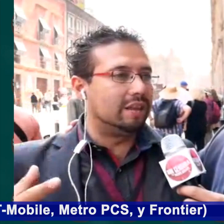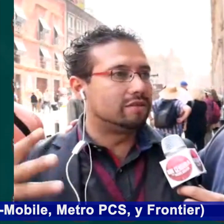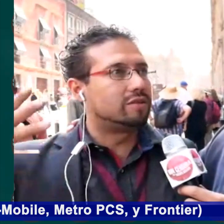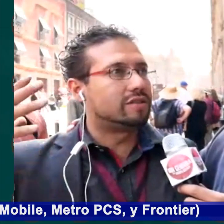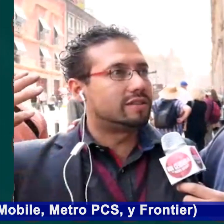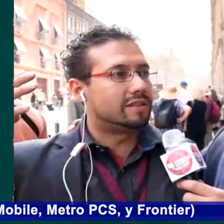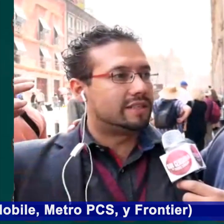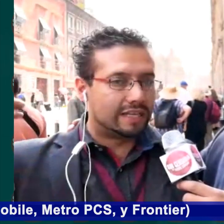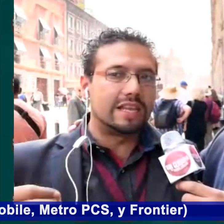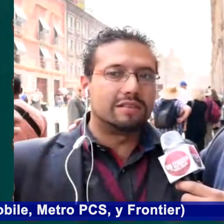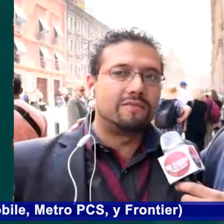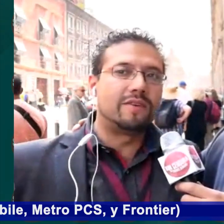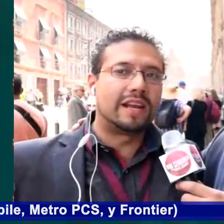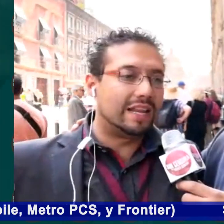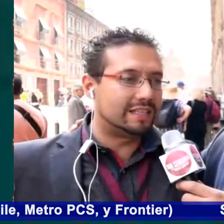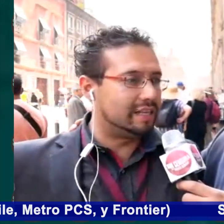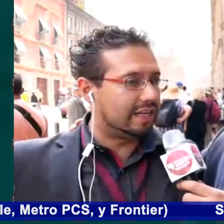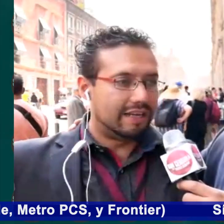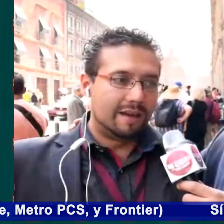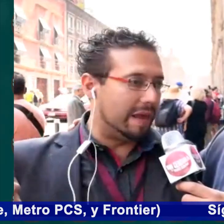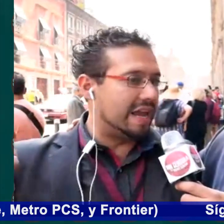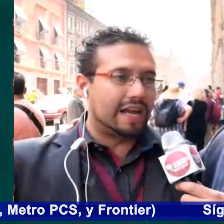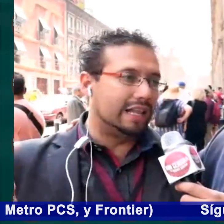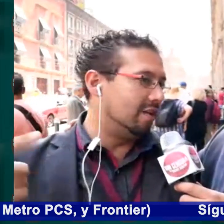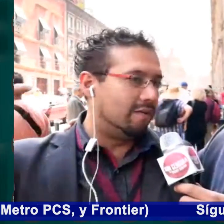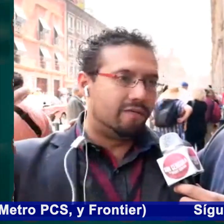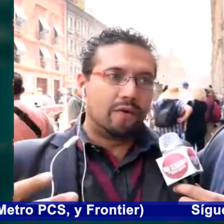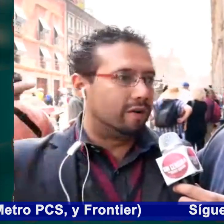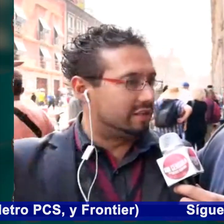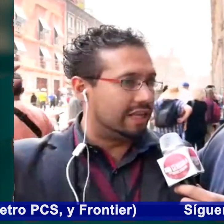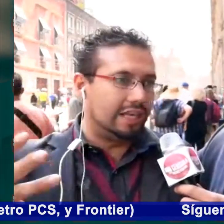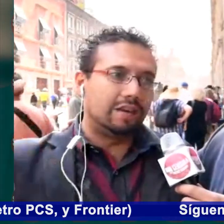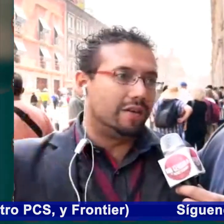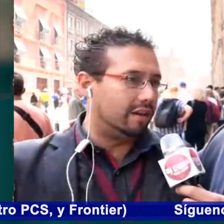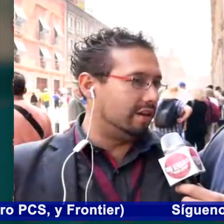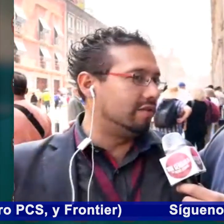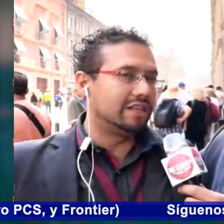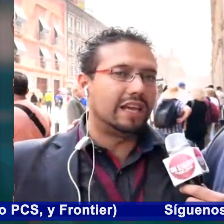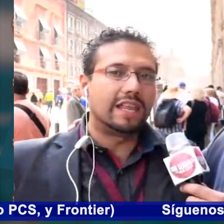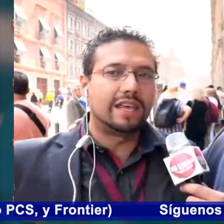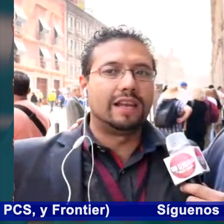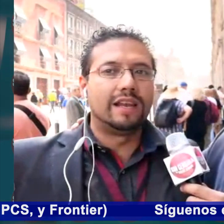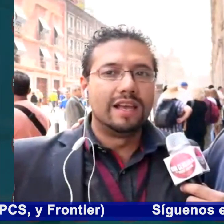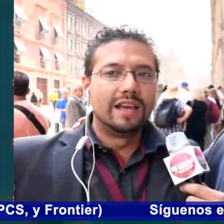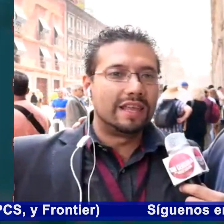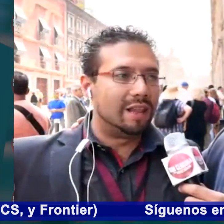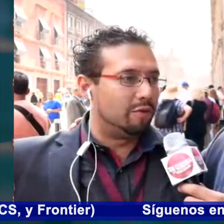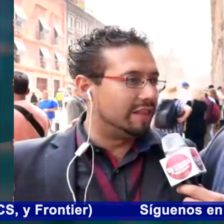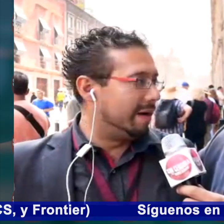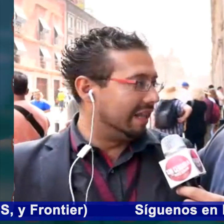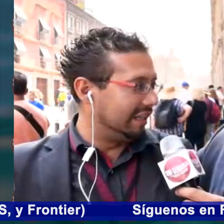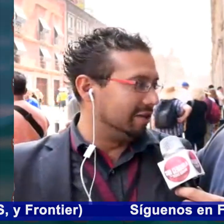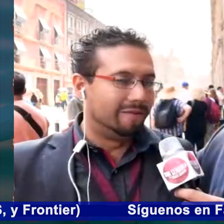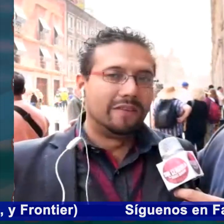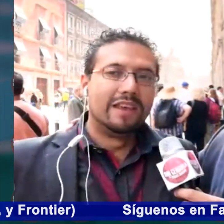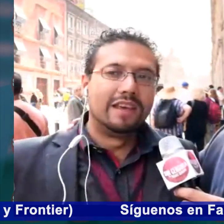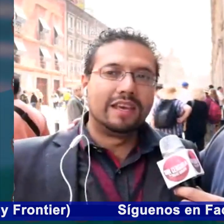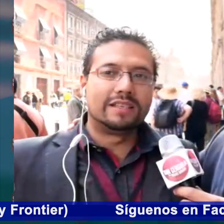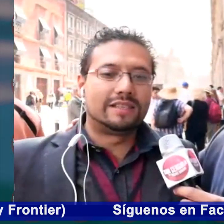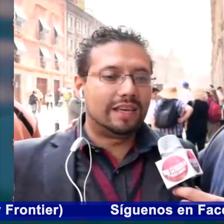ha tenido estos sexenios infernales de Peña, Calderón, Fox, Cedillo y no se diga del duende